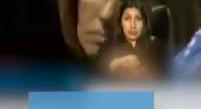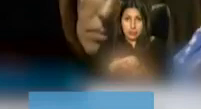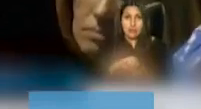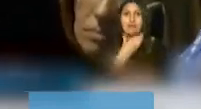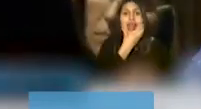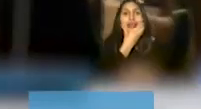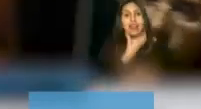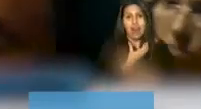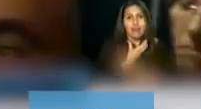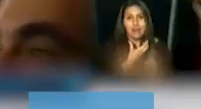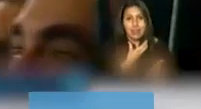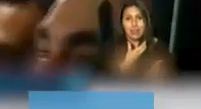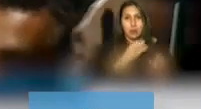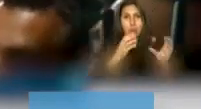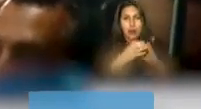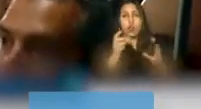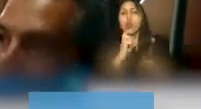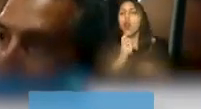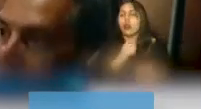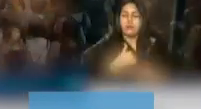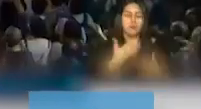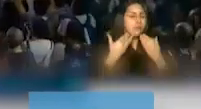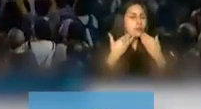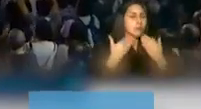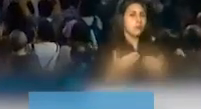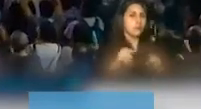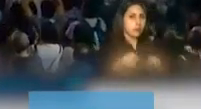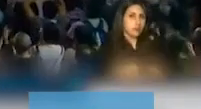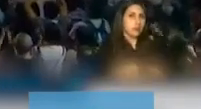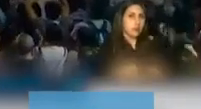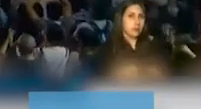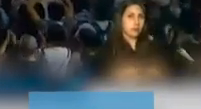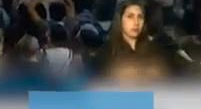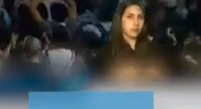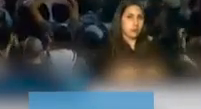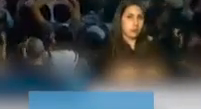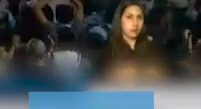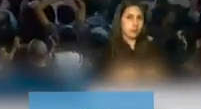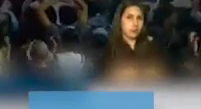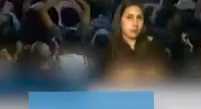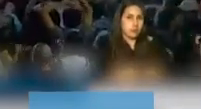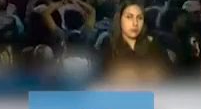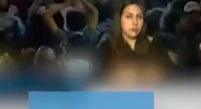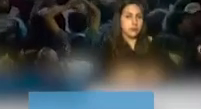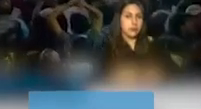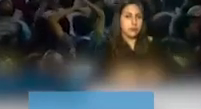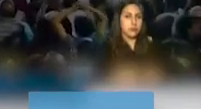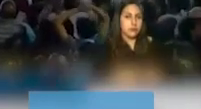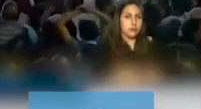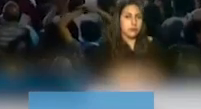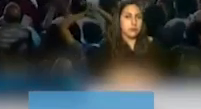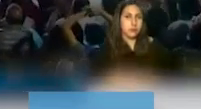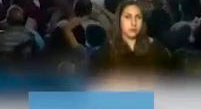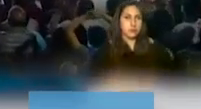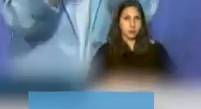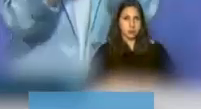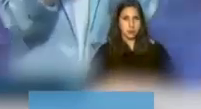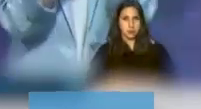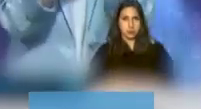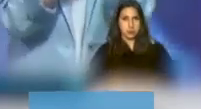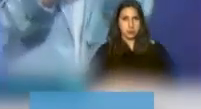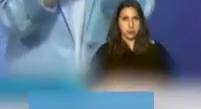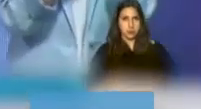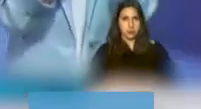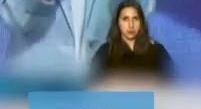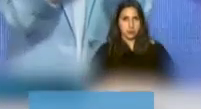decir, no me jacto de lo económico, el gobierno es muy frío, hablando obviamente del Frente Amplio, ¿verdad? Lo mío es la creación